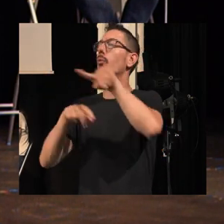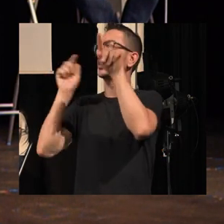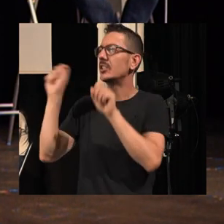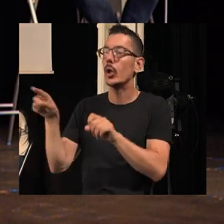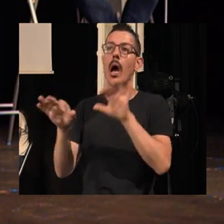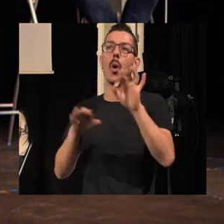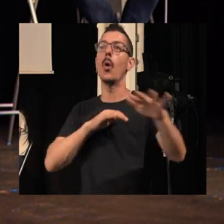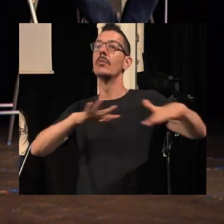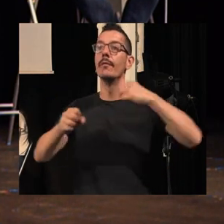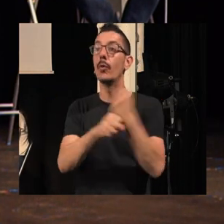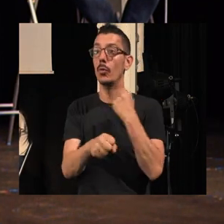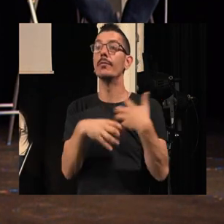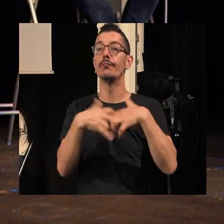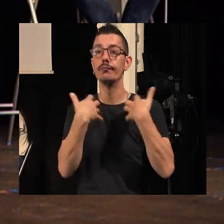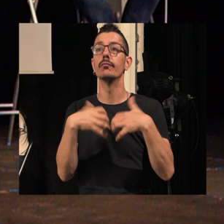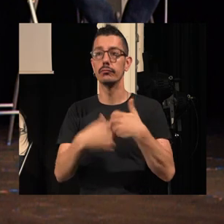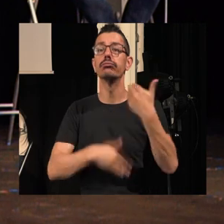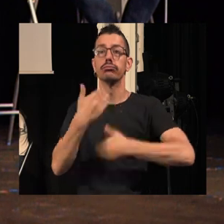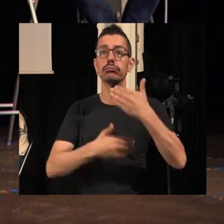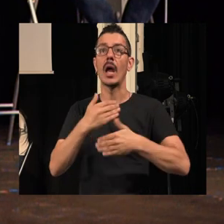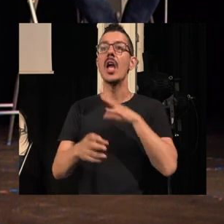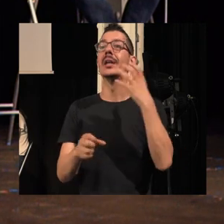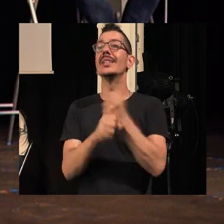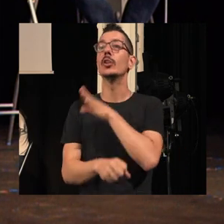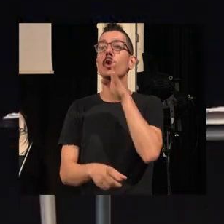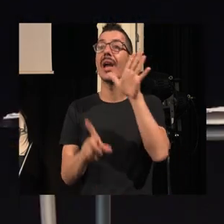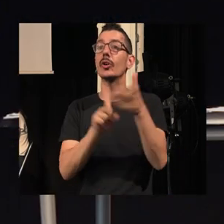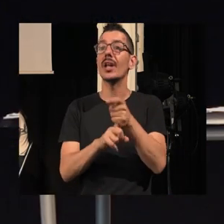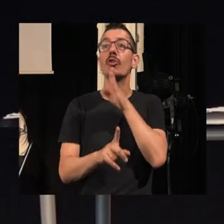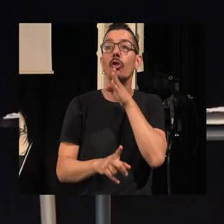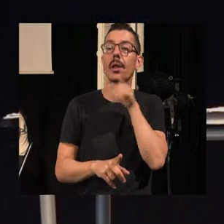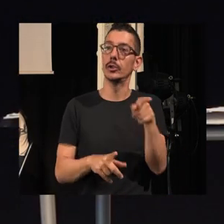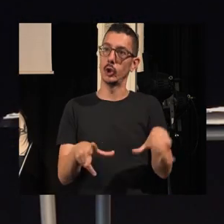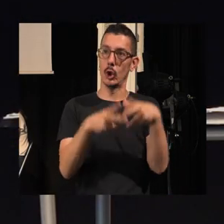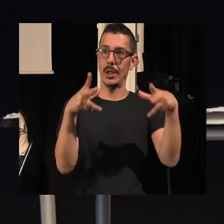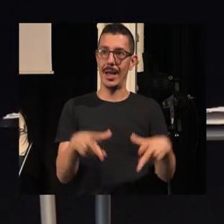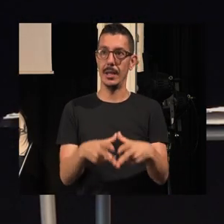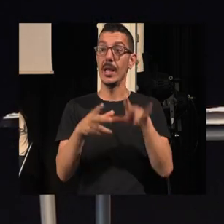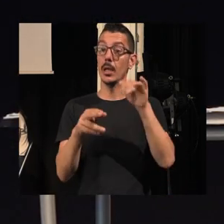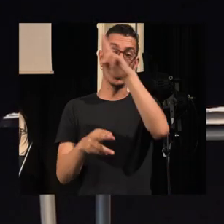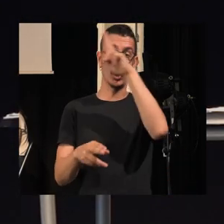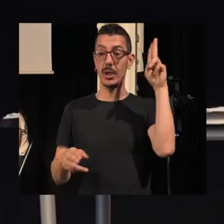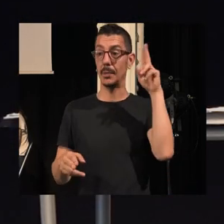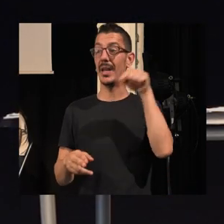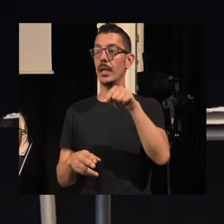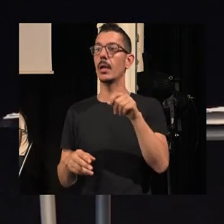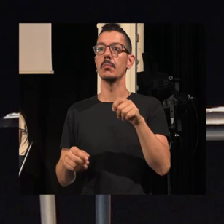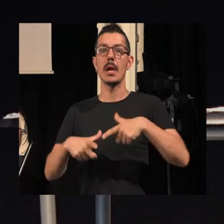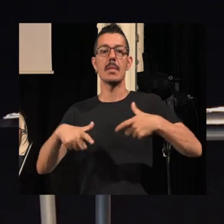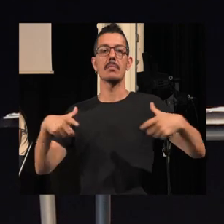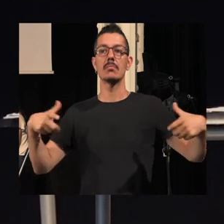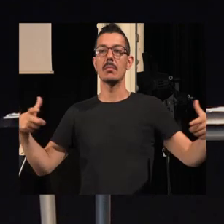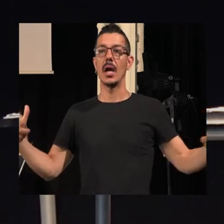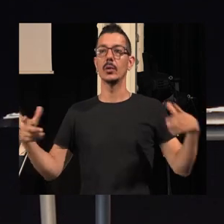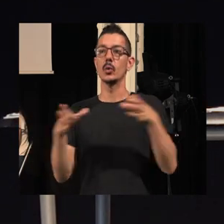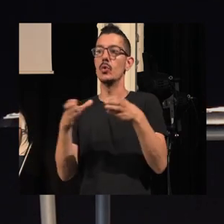opera críticamente en lo social. Y en Madrid en concreto hay la proliferación de